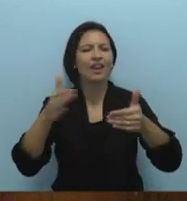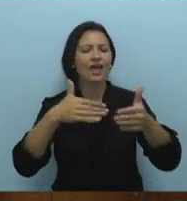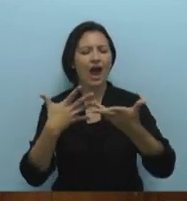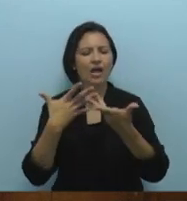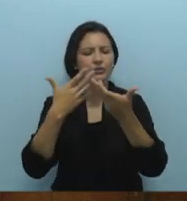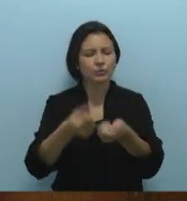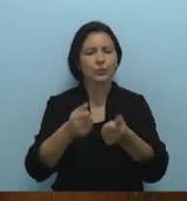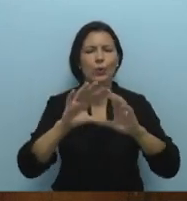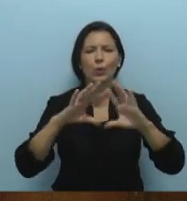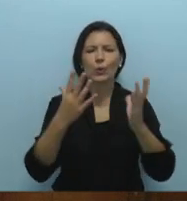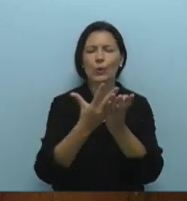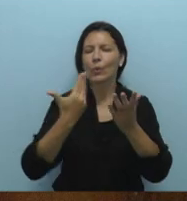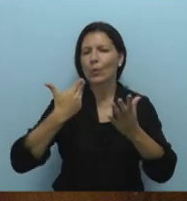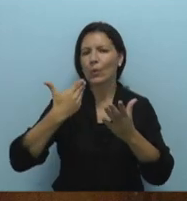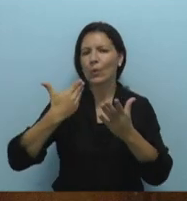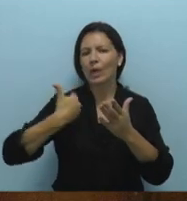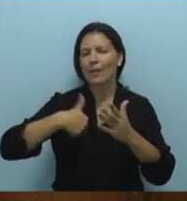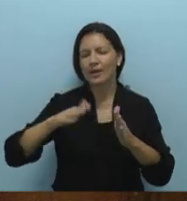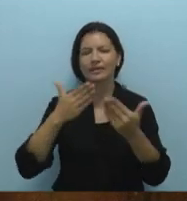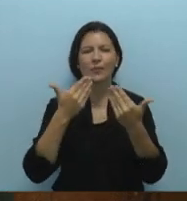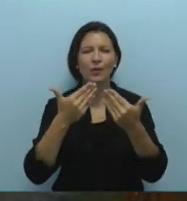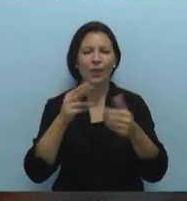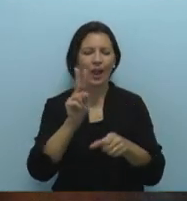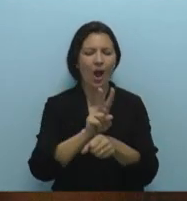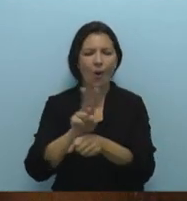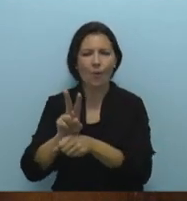y Cambio Climático u organismo que en el futuro lo reemplace.